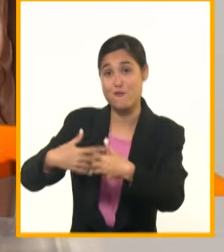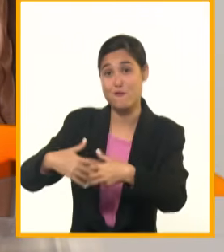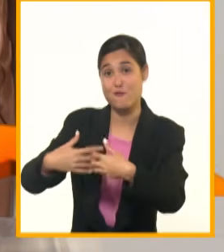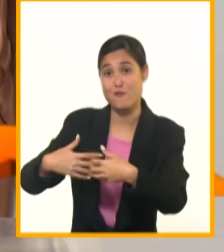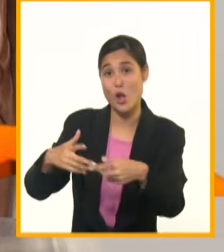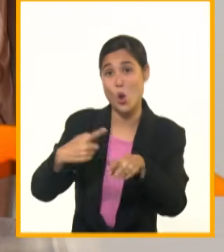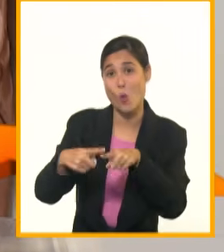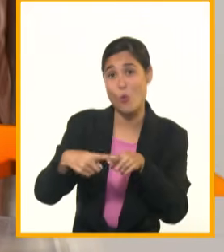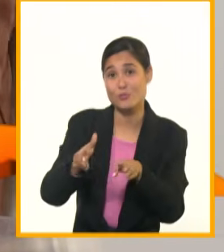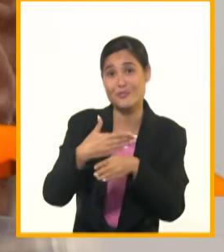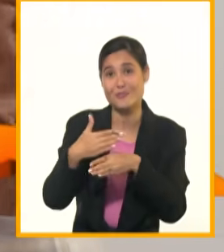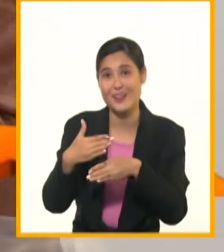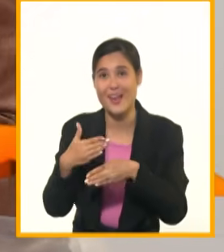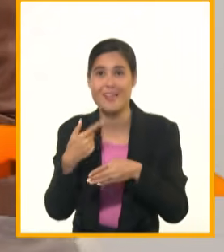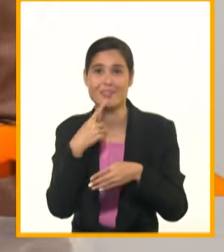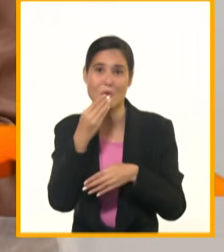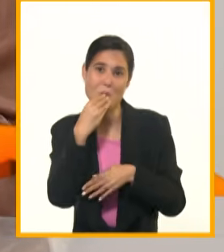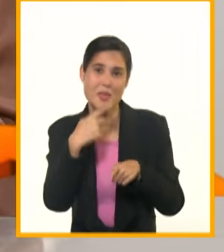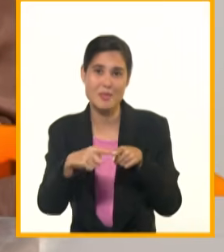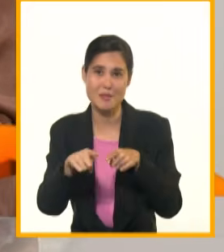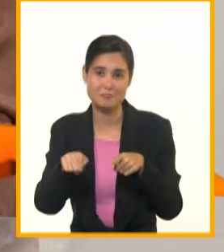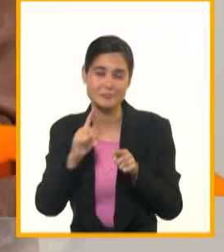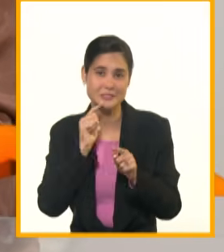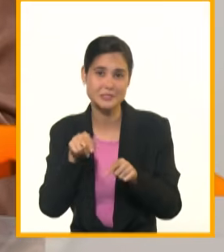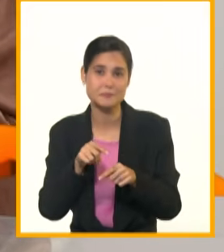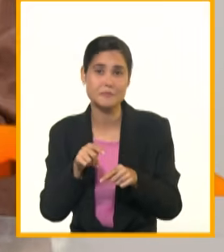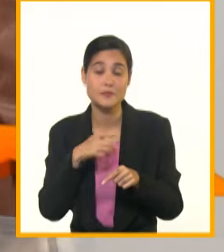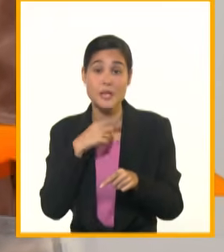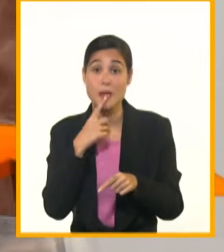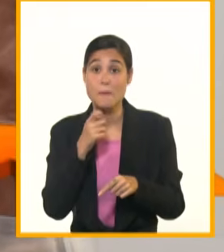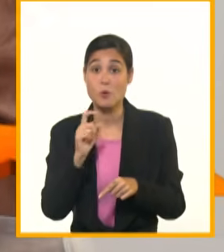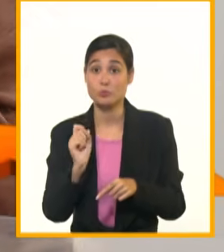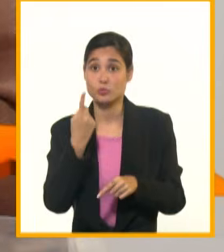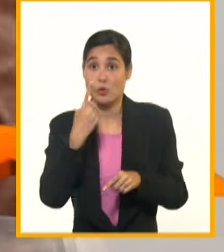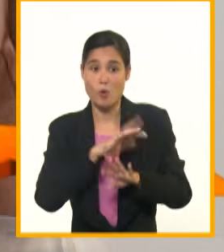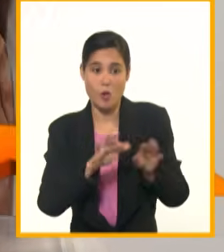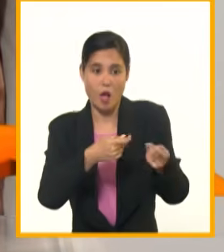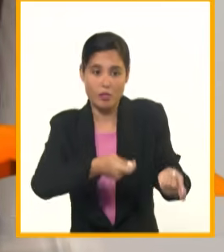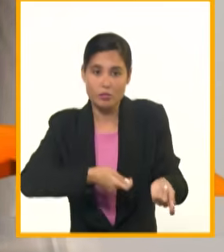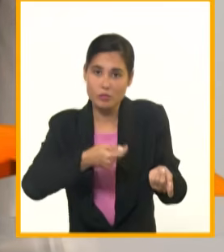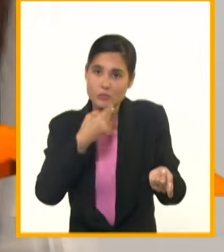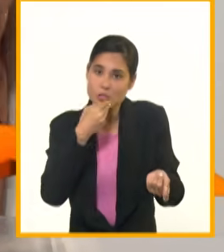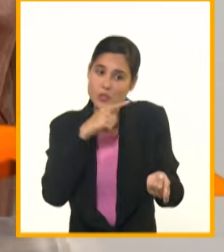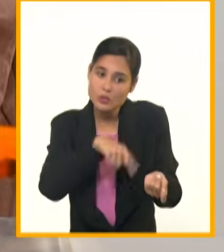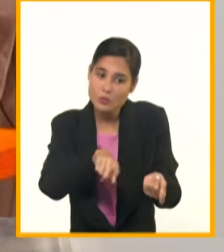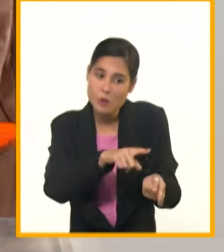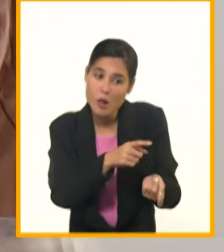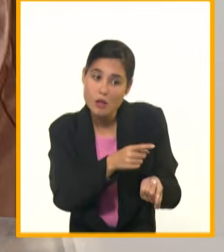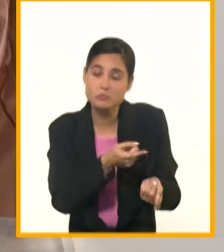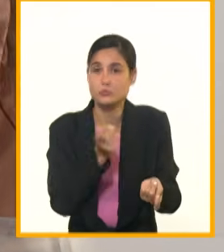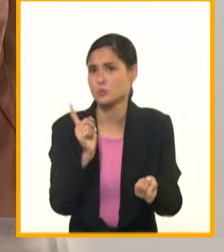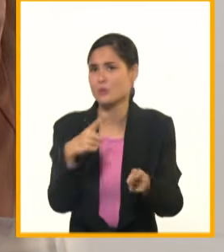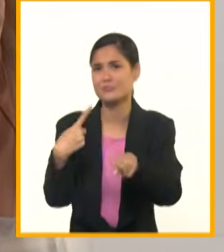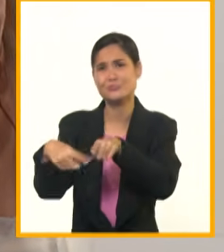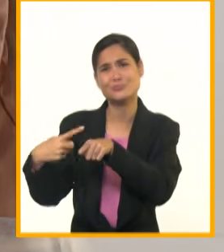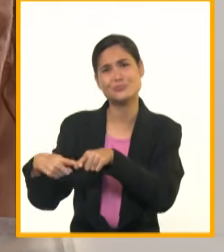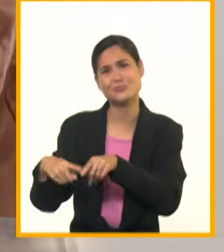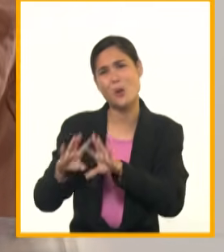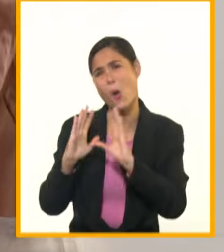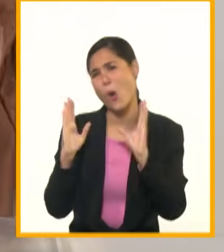con el mineral. Así que no es solo una provincia agrícola, es una provincia que tiene una base